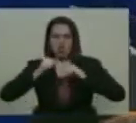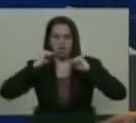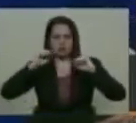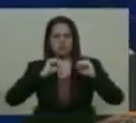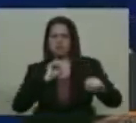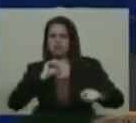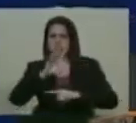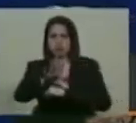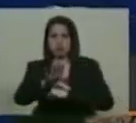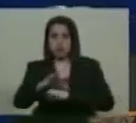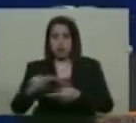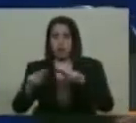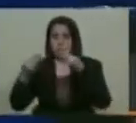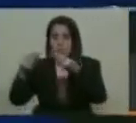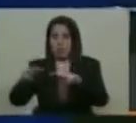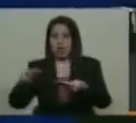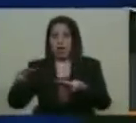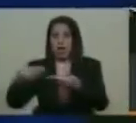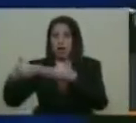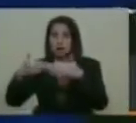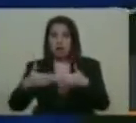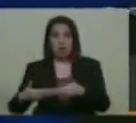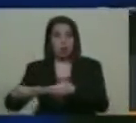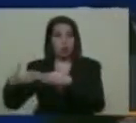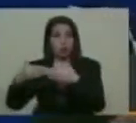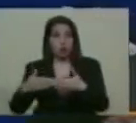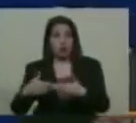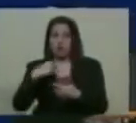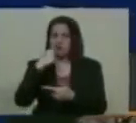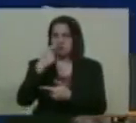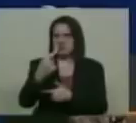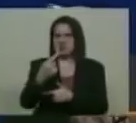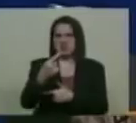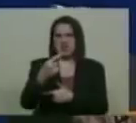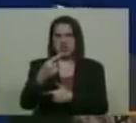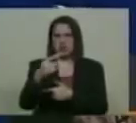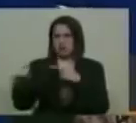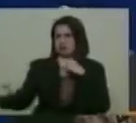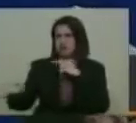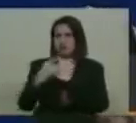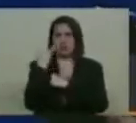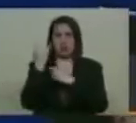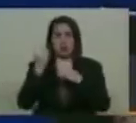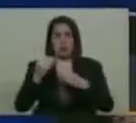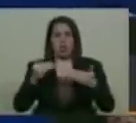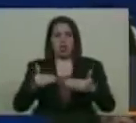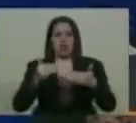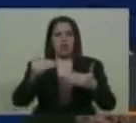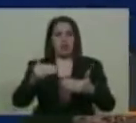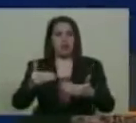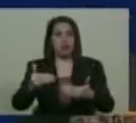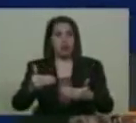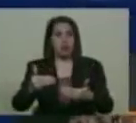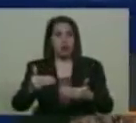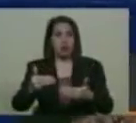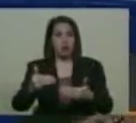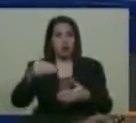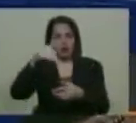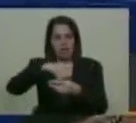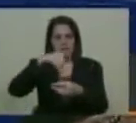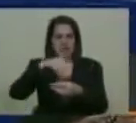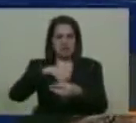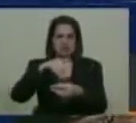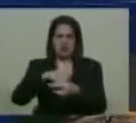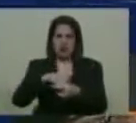al gobierno de Estados Unidos diciendo que estaba en contra del adelanto de las elecciones, que